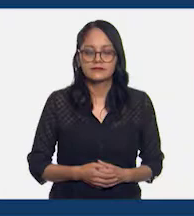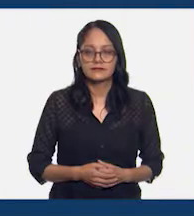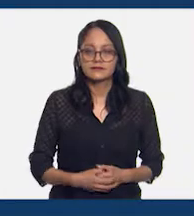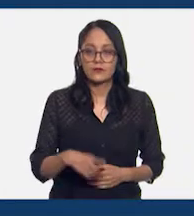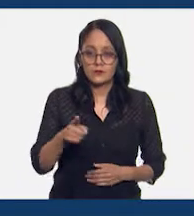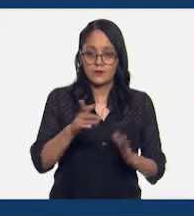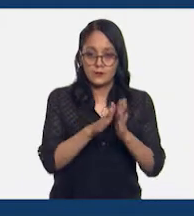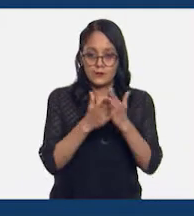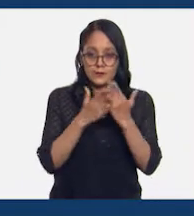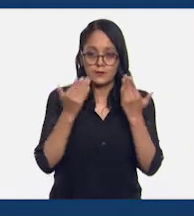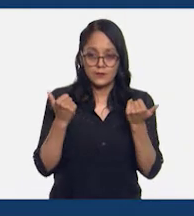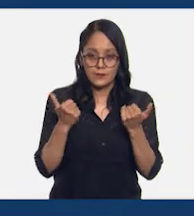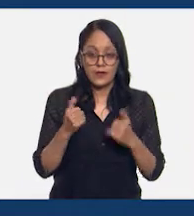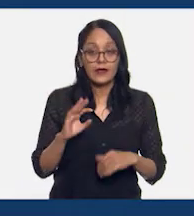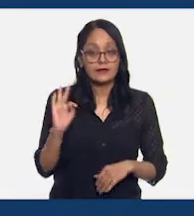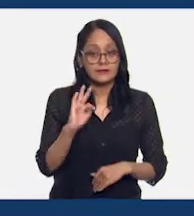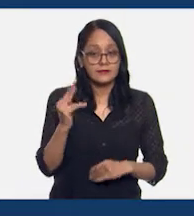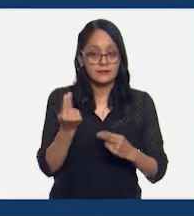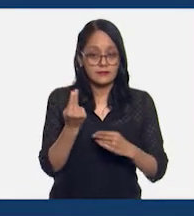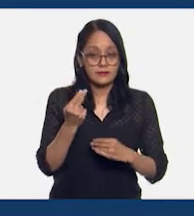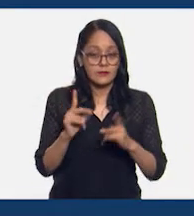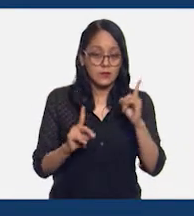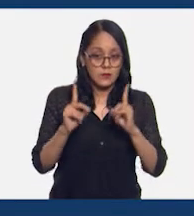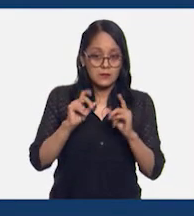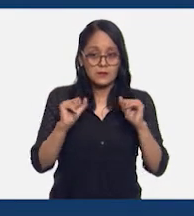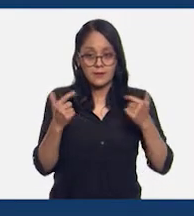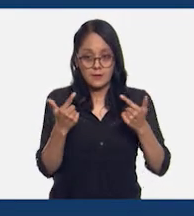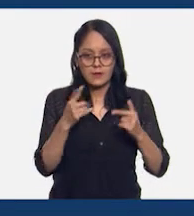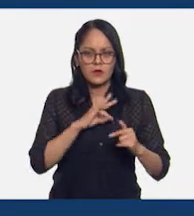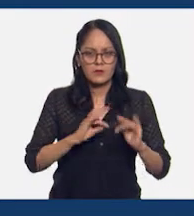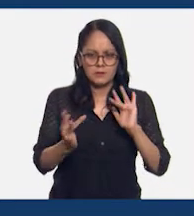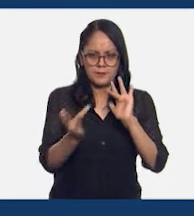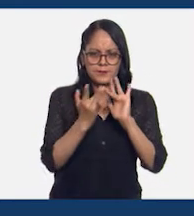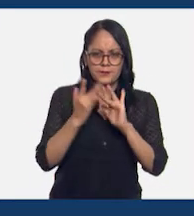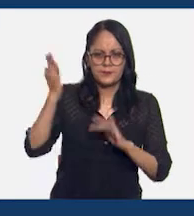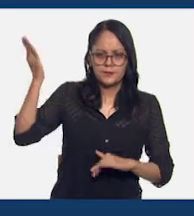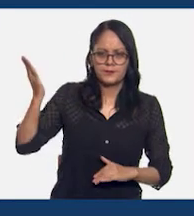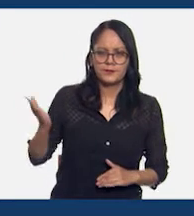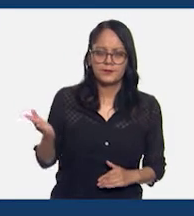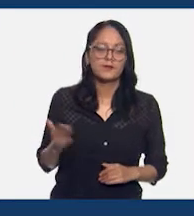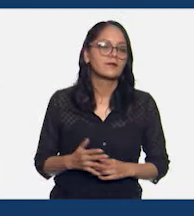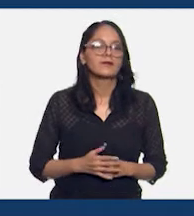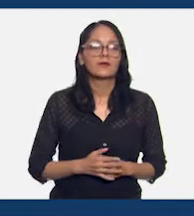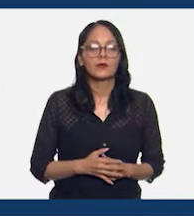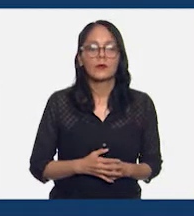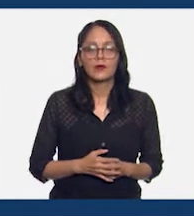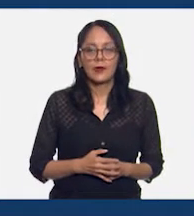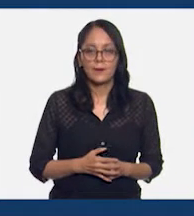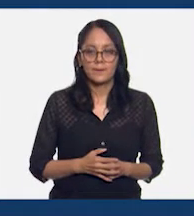Si no tienes el libro de texto o necesitas ayuda para responder las preguntas, contáctanos.